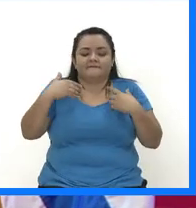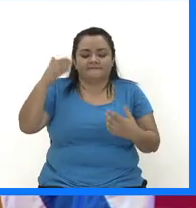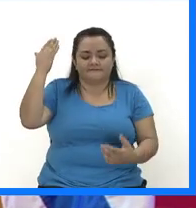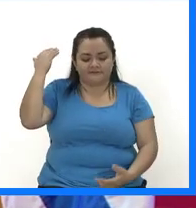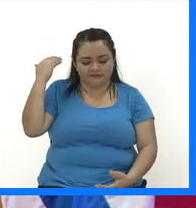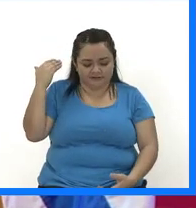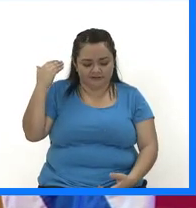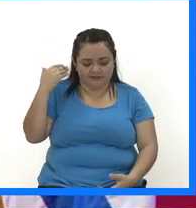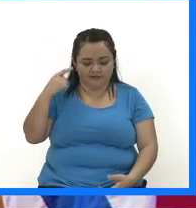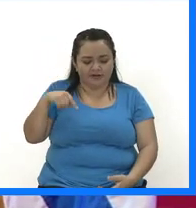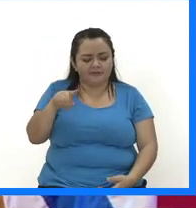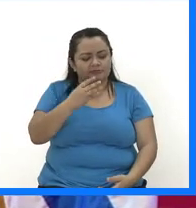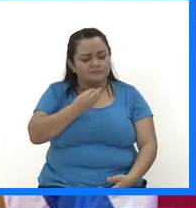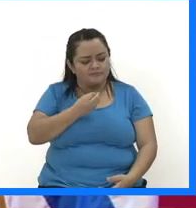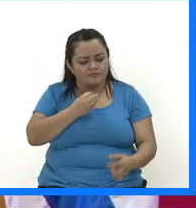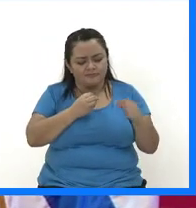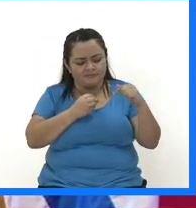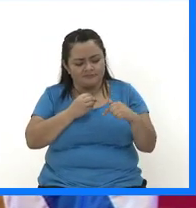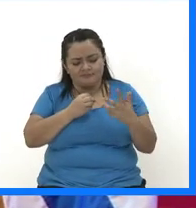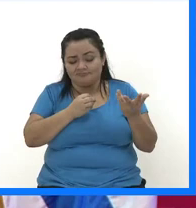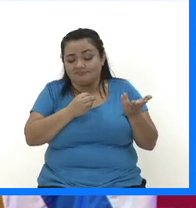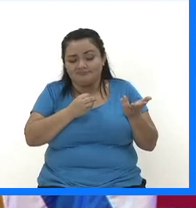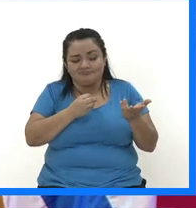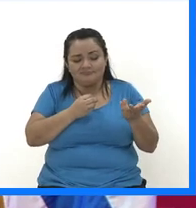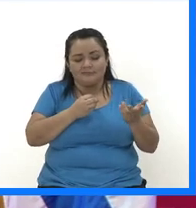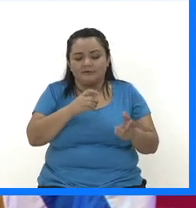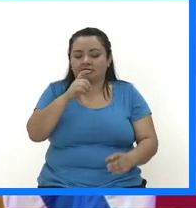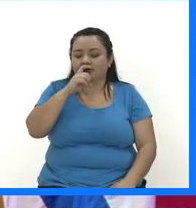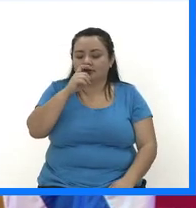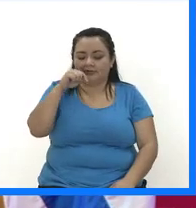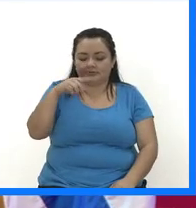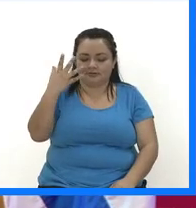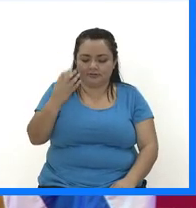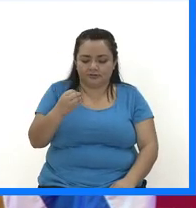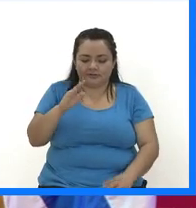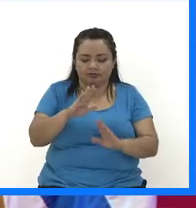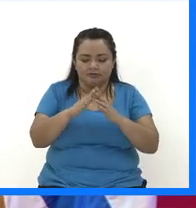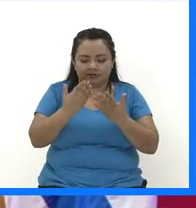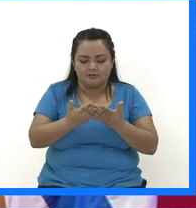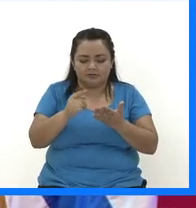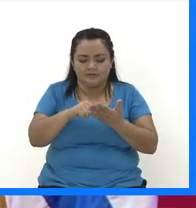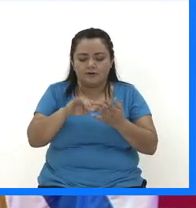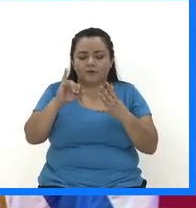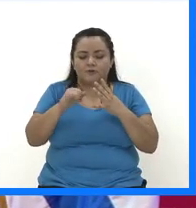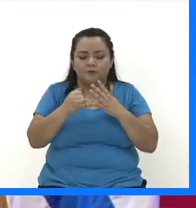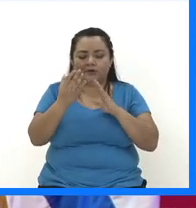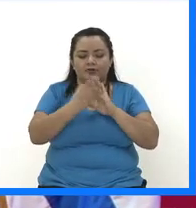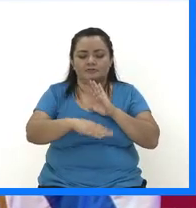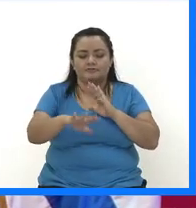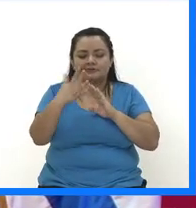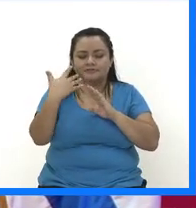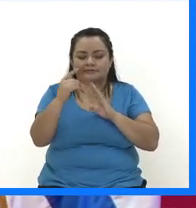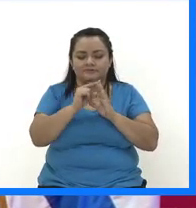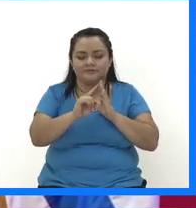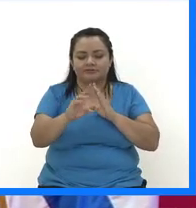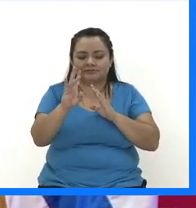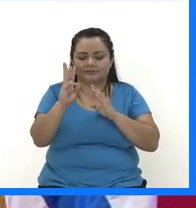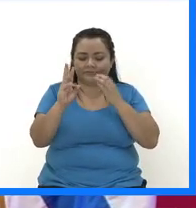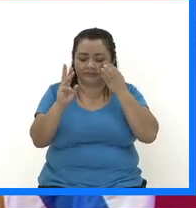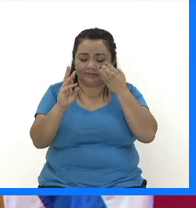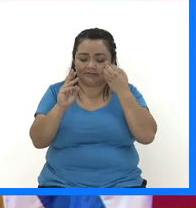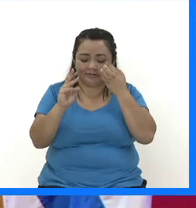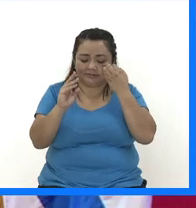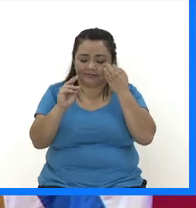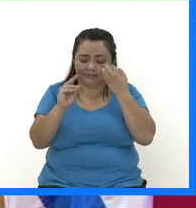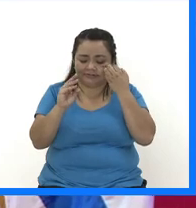serán los temores presentes padre el día de hoy tu palabra en juan 15 16 nos dice algo